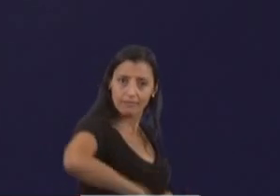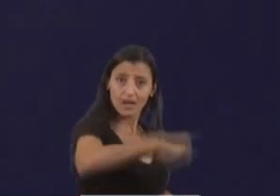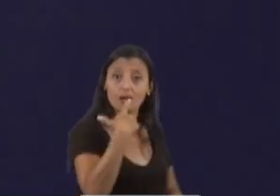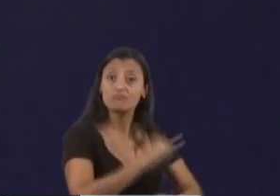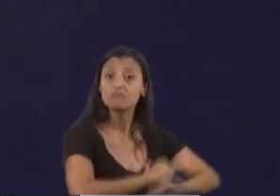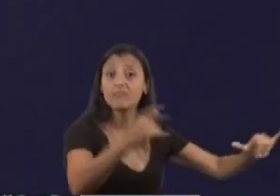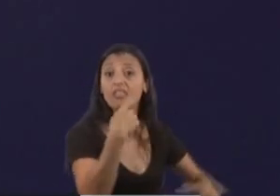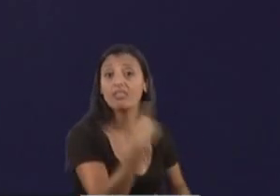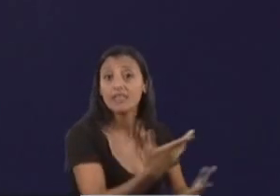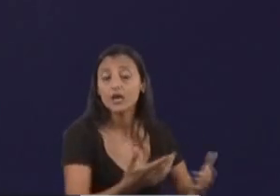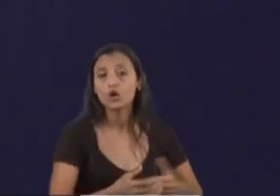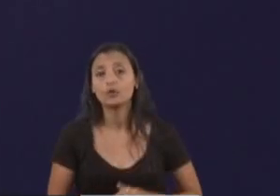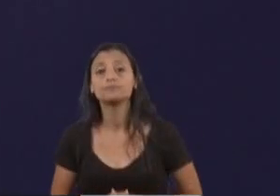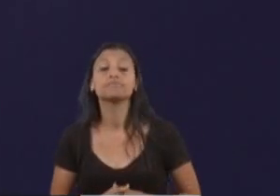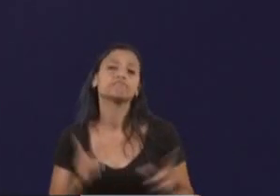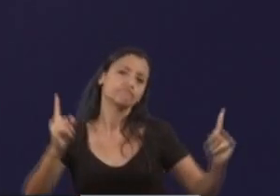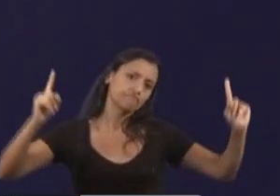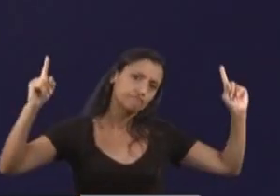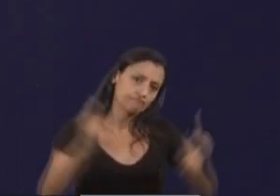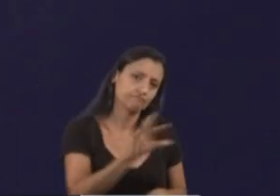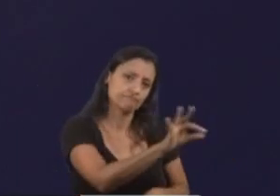te hago simplemente